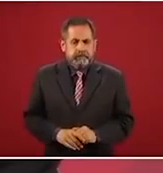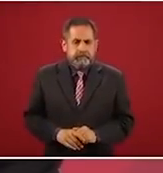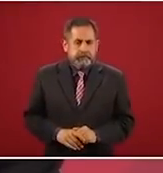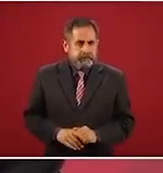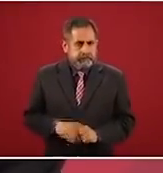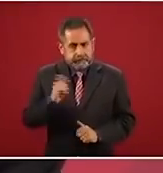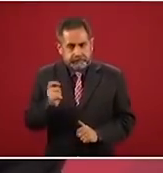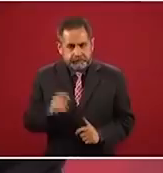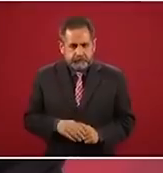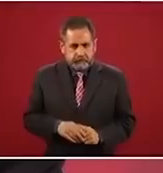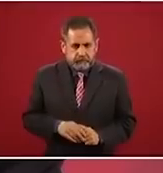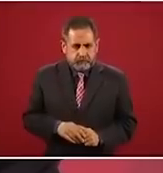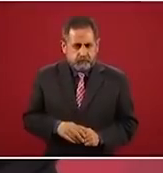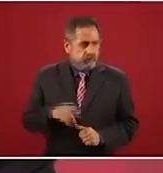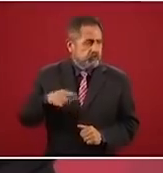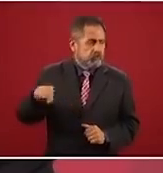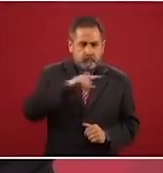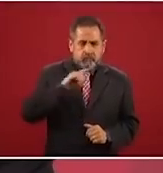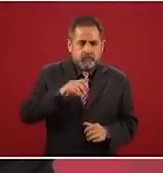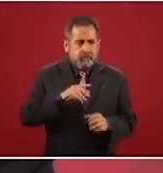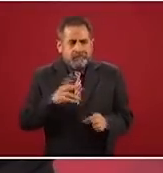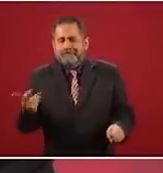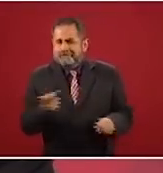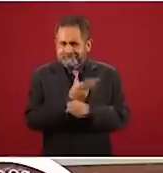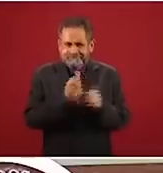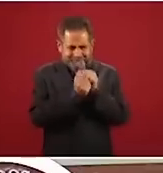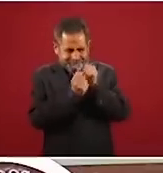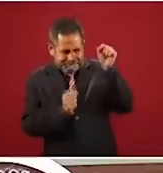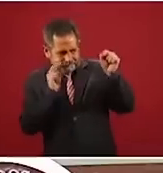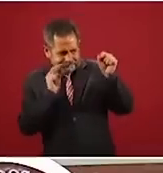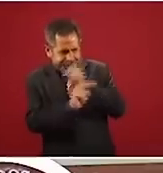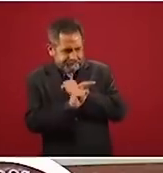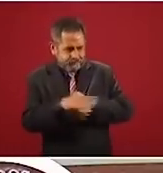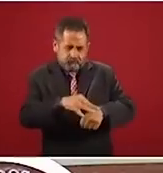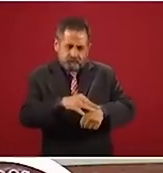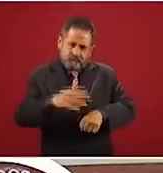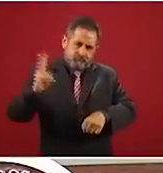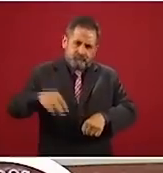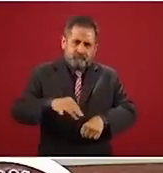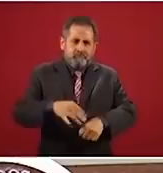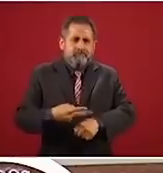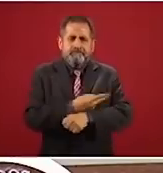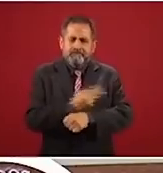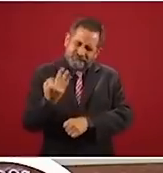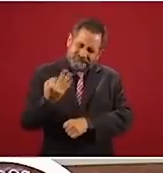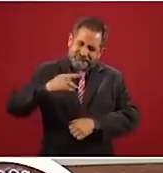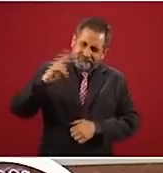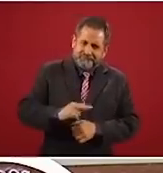lo que realmente sucedió con la desaparición de los jóvenes.